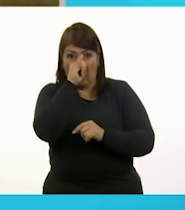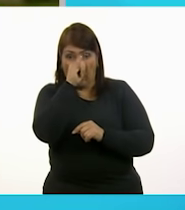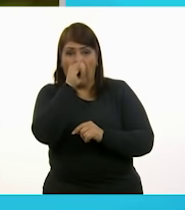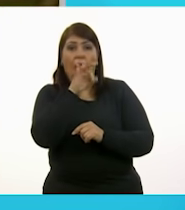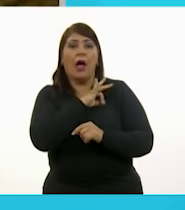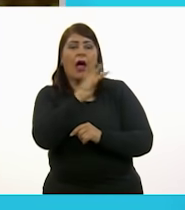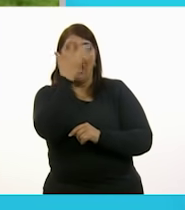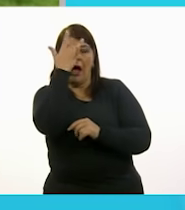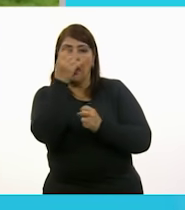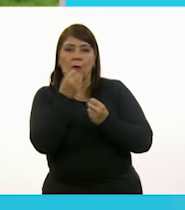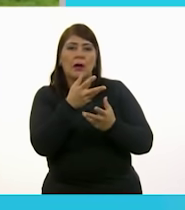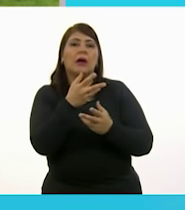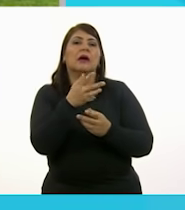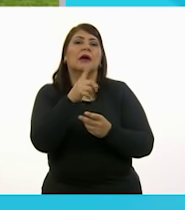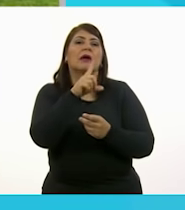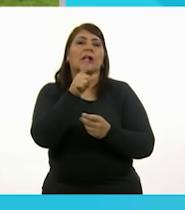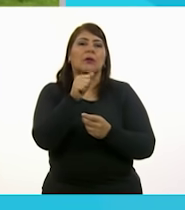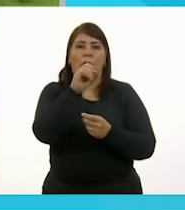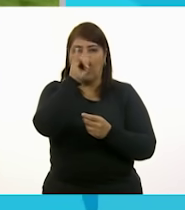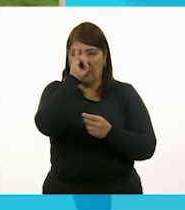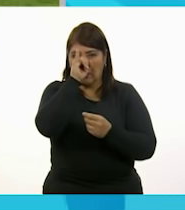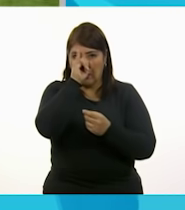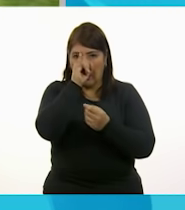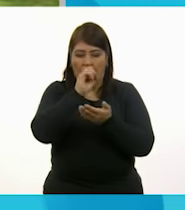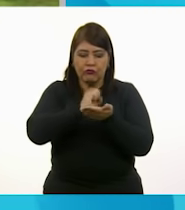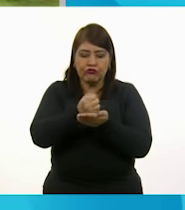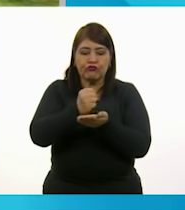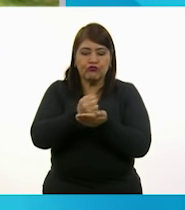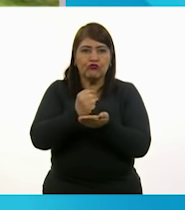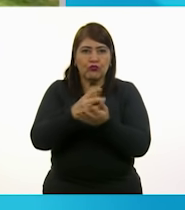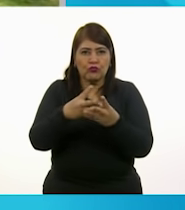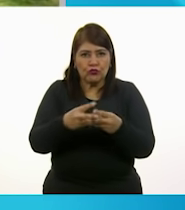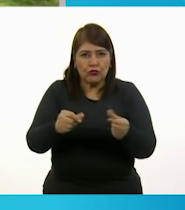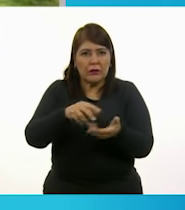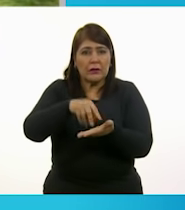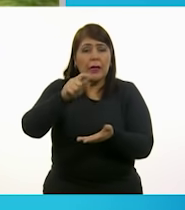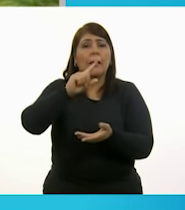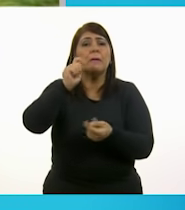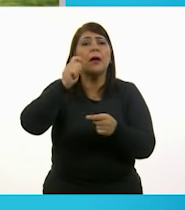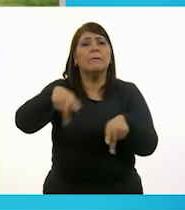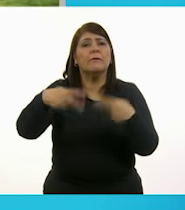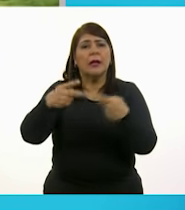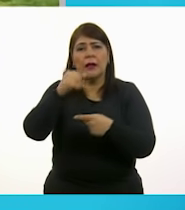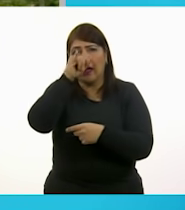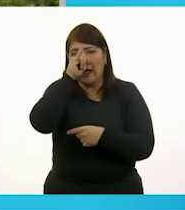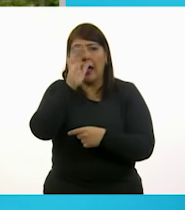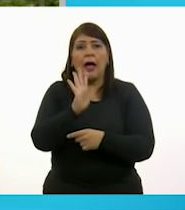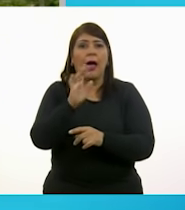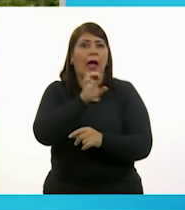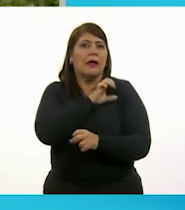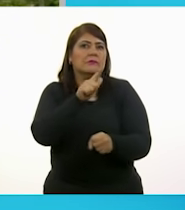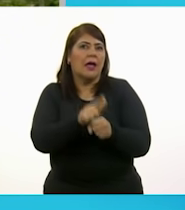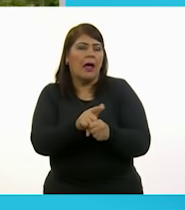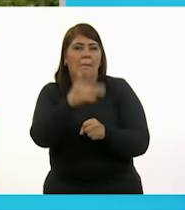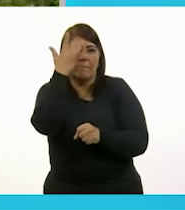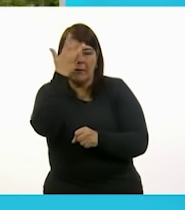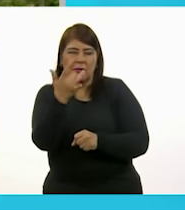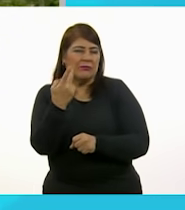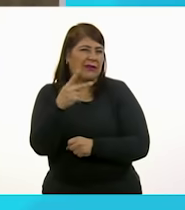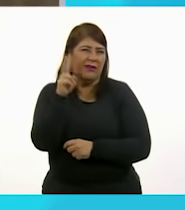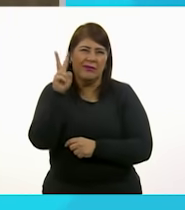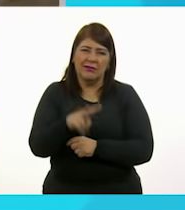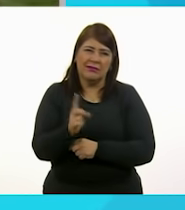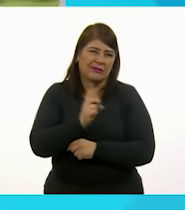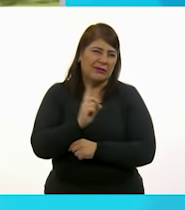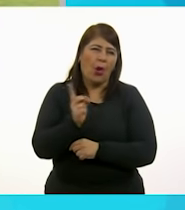mágicos El cuerno lo hacen polvito y venden el polvo de cuerno y rinoceronte Como si fuera algo muy especial y muy mágico, cuando realmente